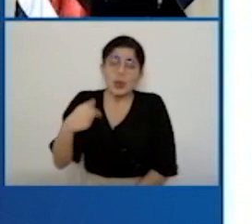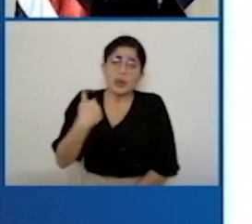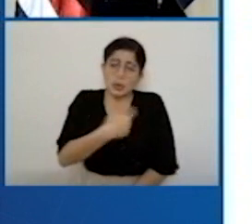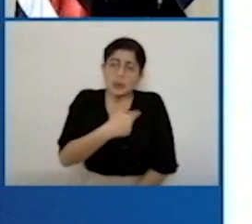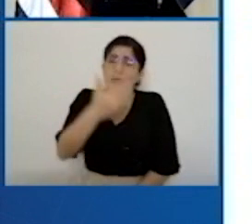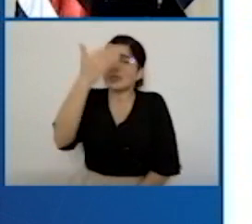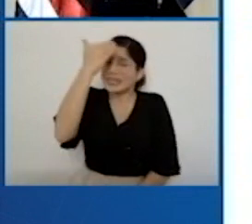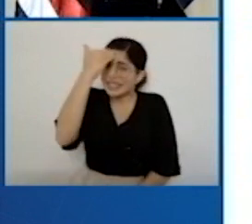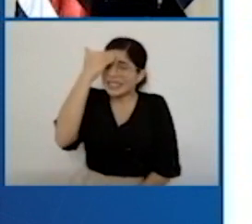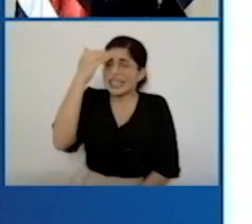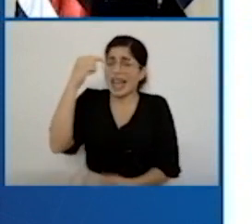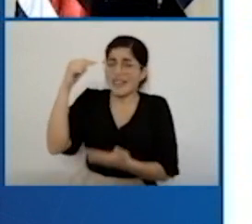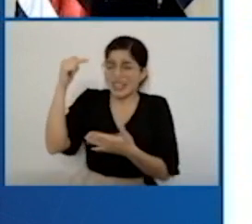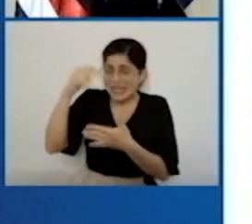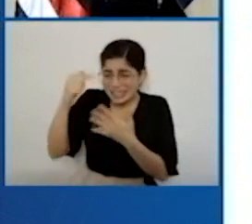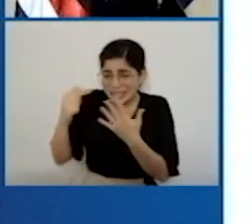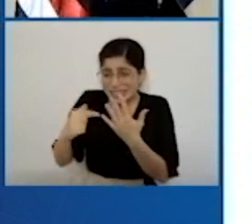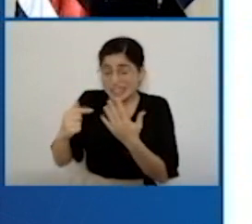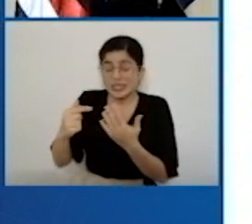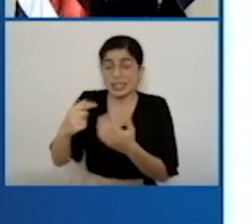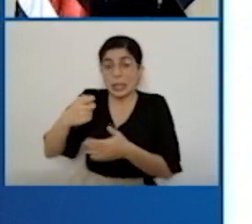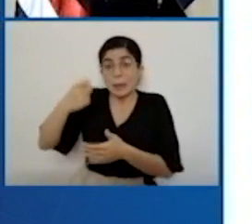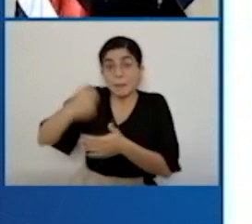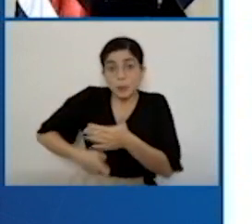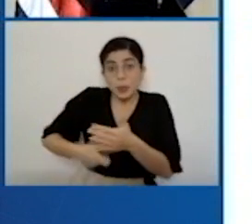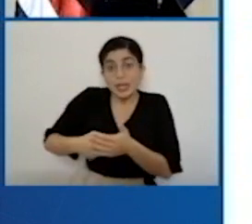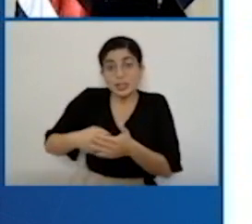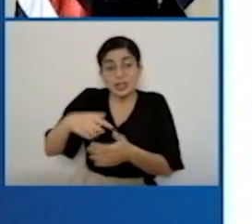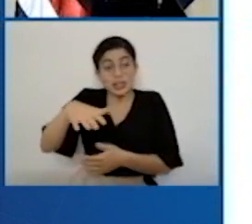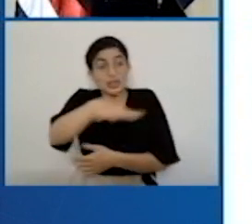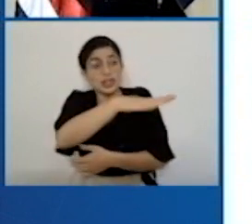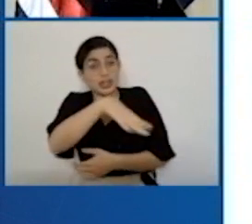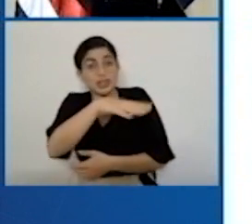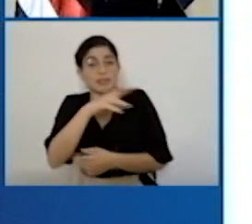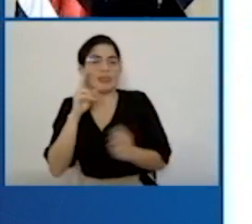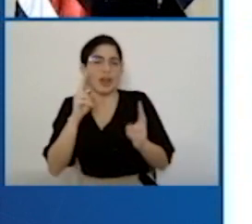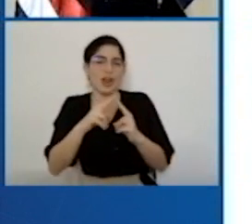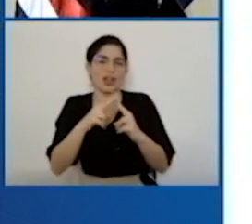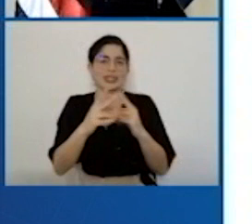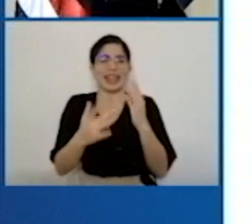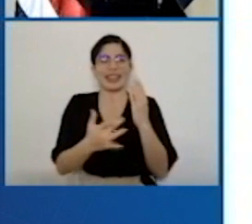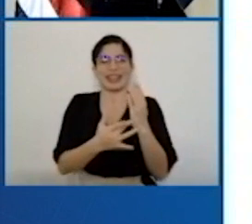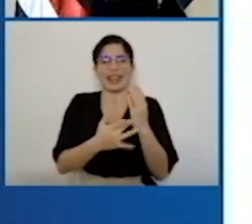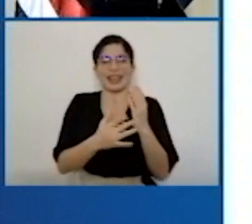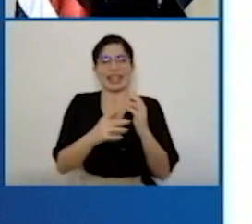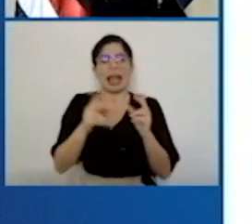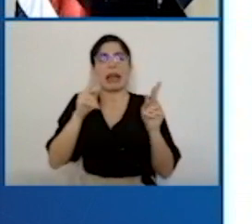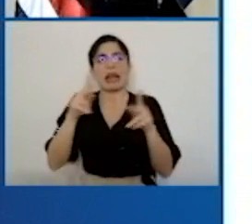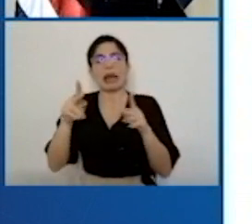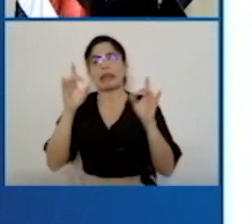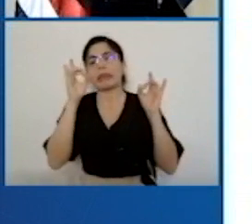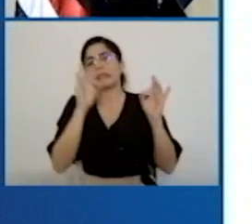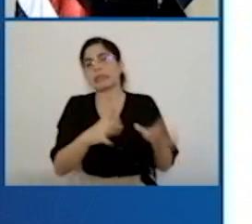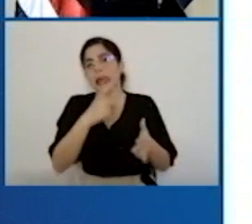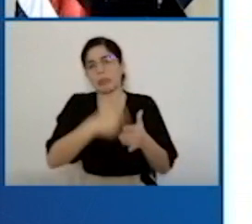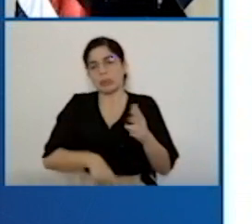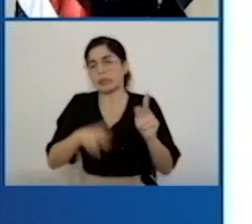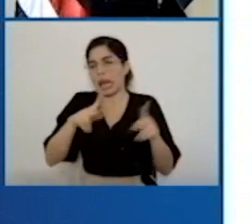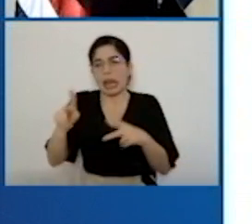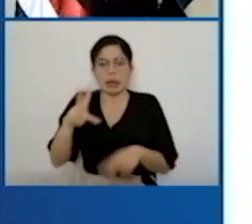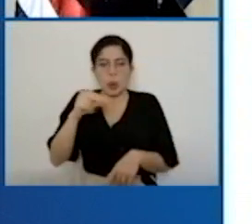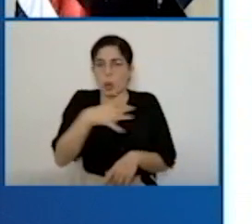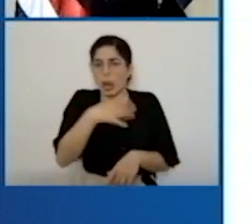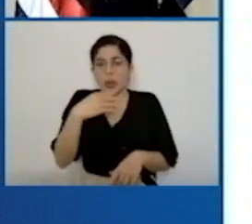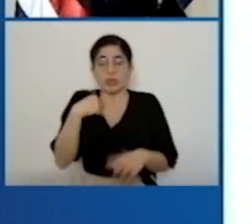sabemos que los impuestos es lo que se conoce incluso técnicamente como una materia odiosa. Nadie quiere que le